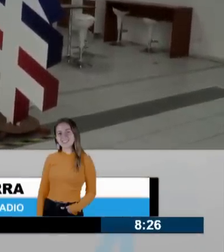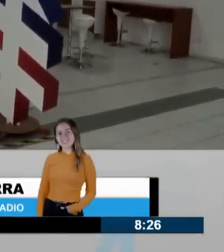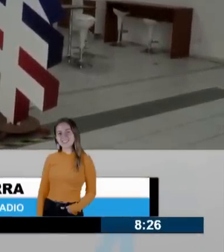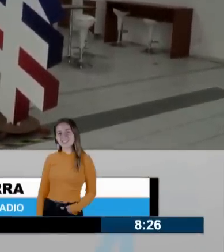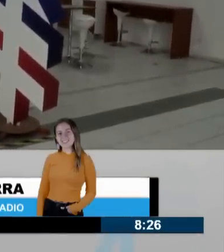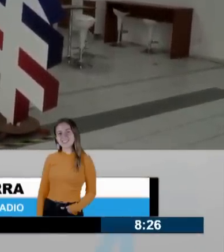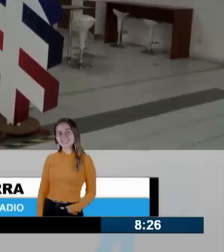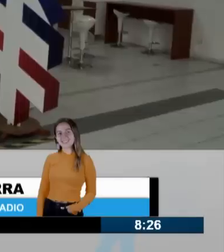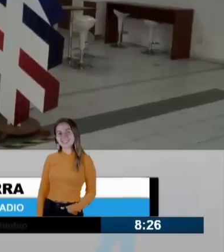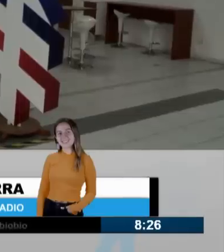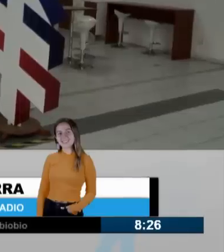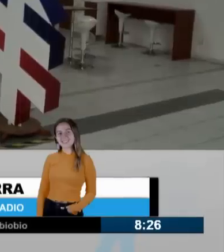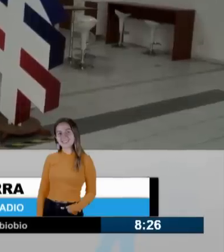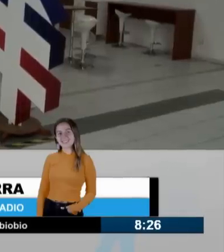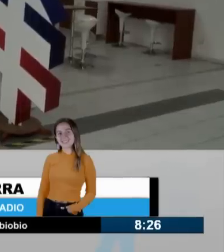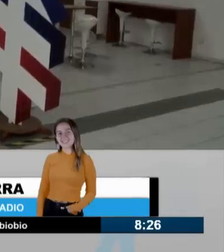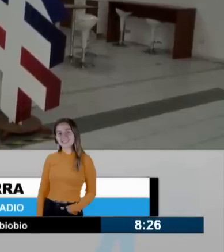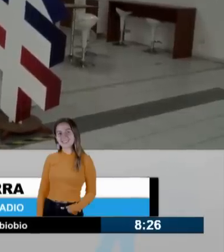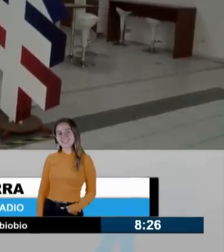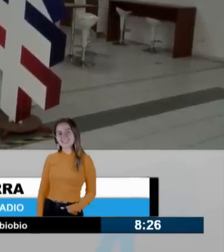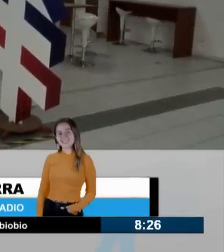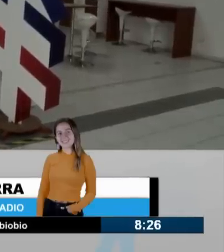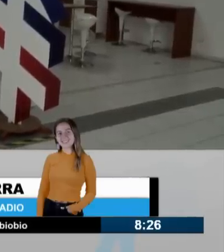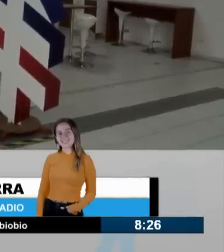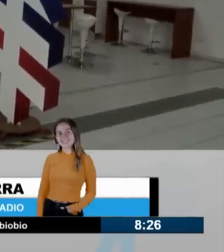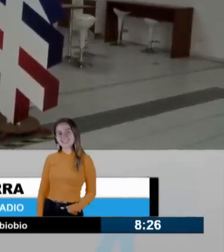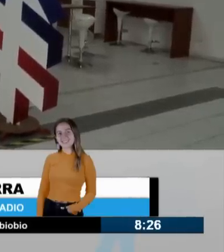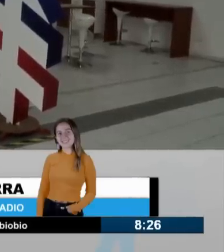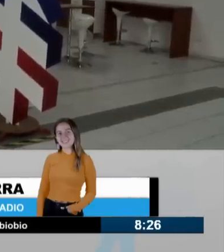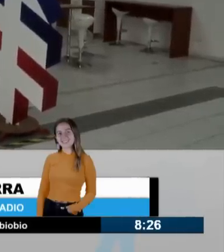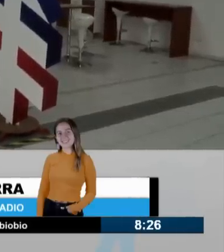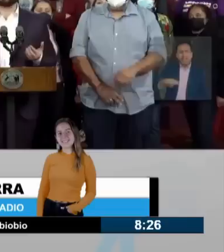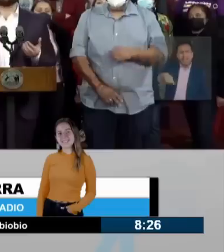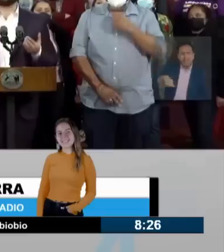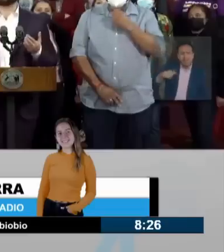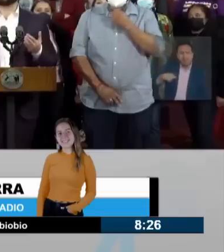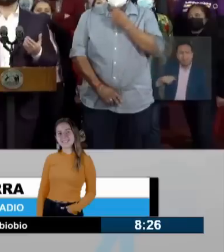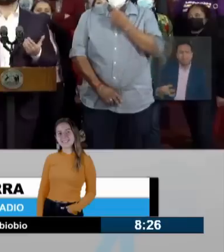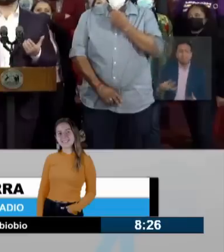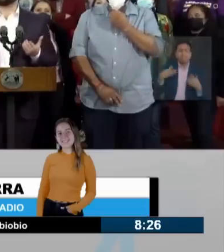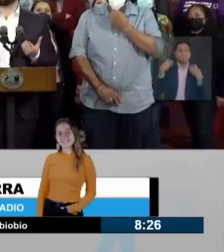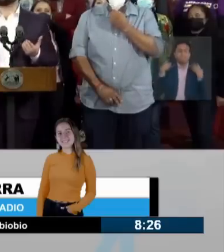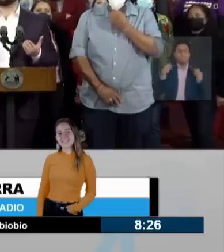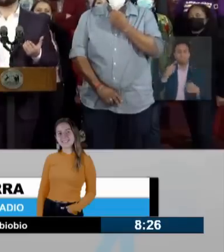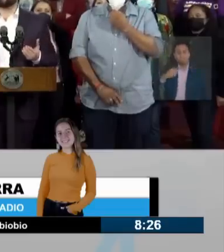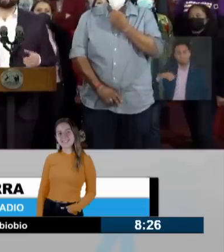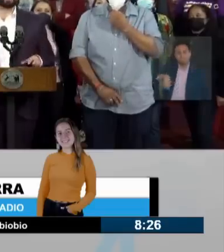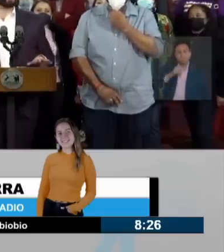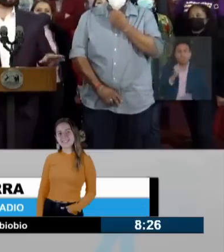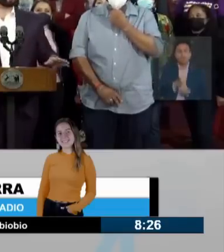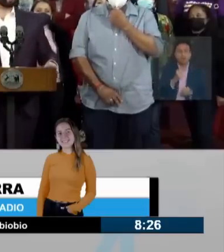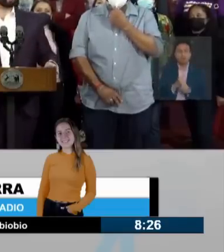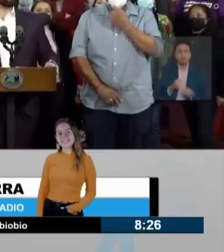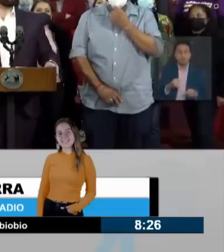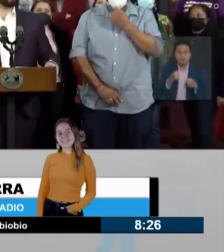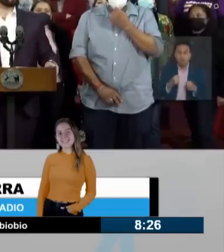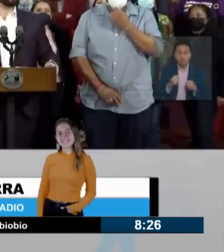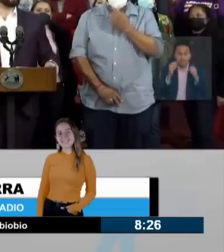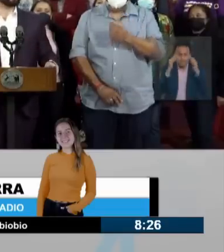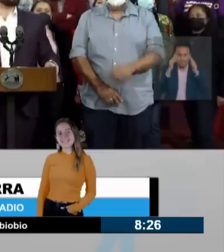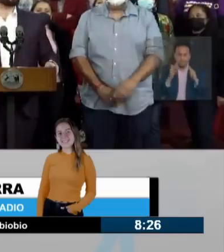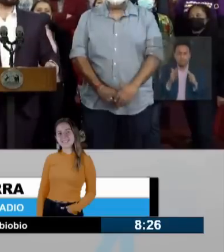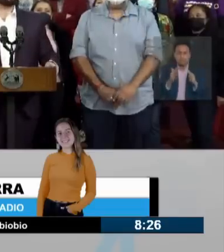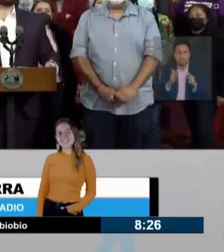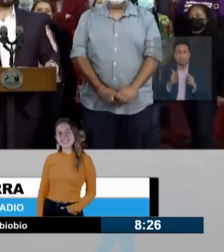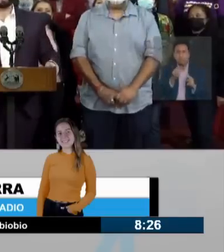Finalmente, porque hay muchos militantes que les encanta estar en el gobierno. Es una fuente de trabajo también, de relaciones, en fin, de. Y que aquí también hubo una